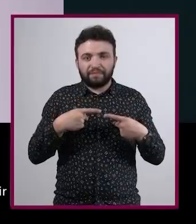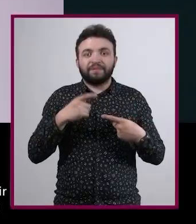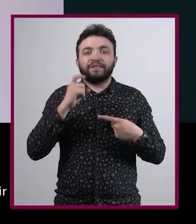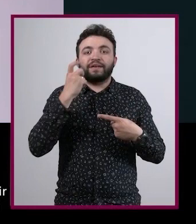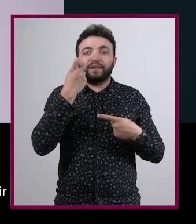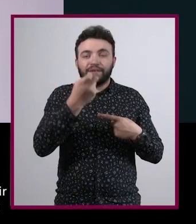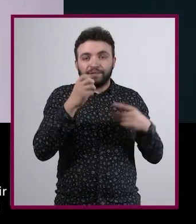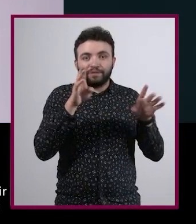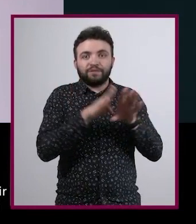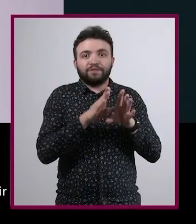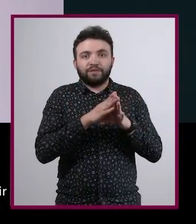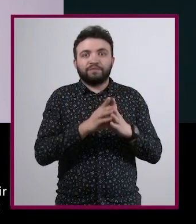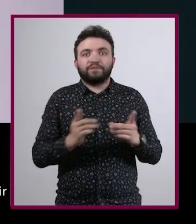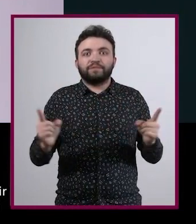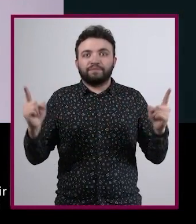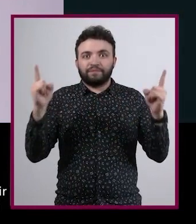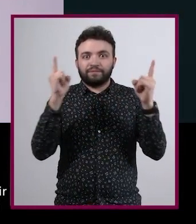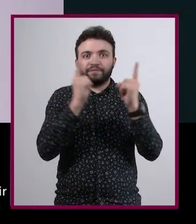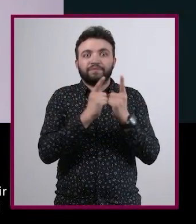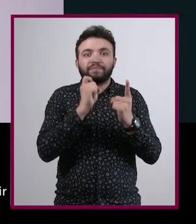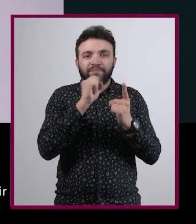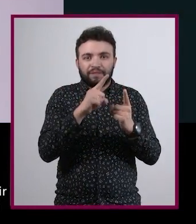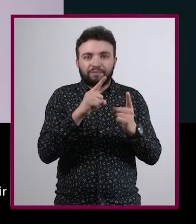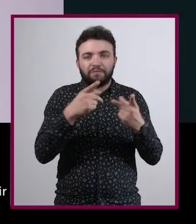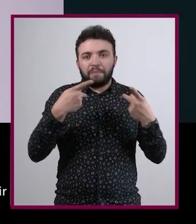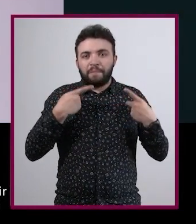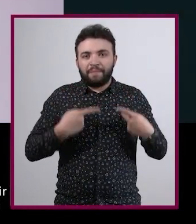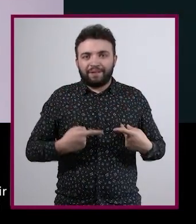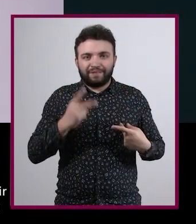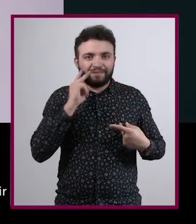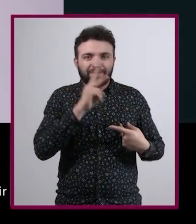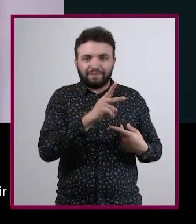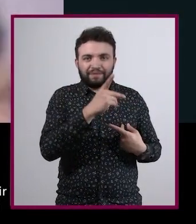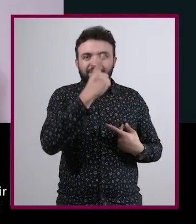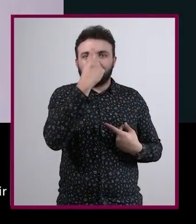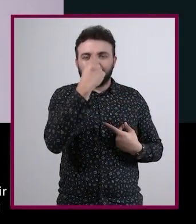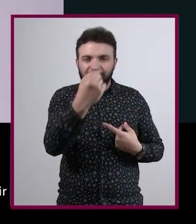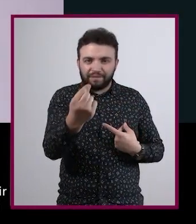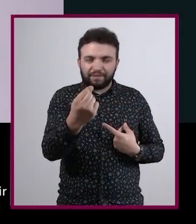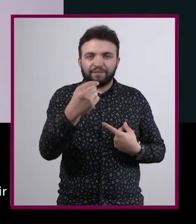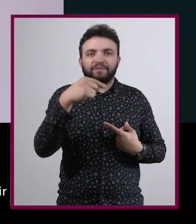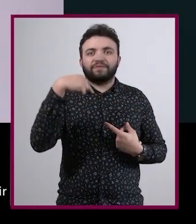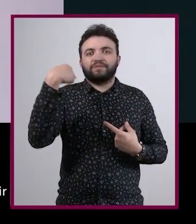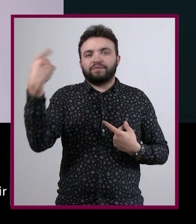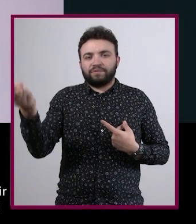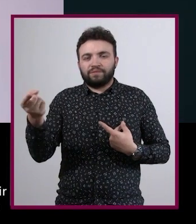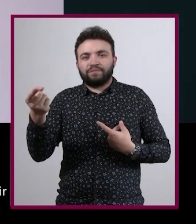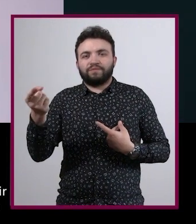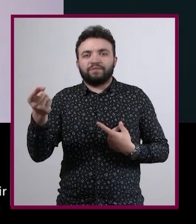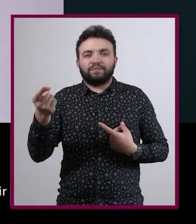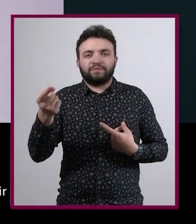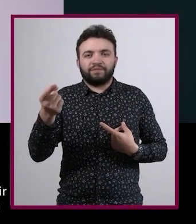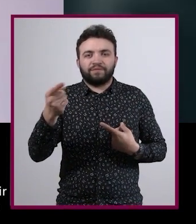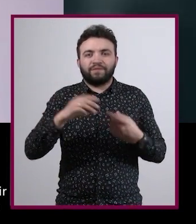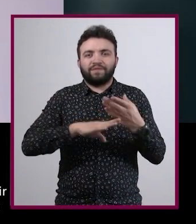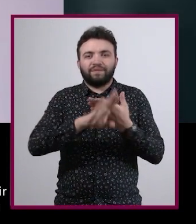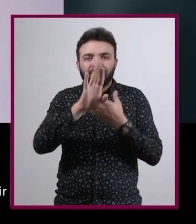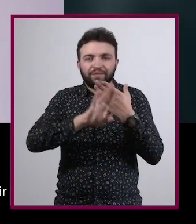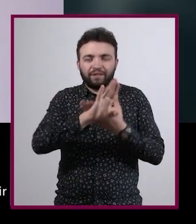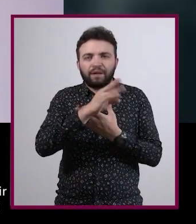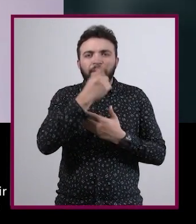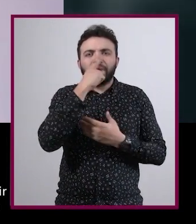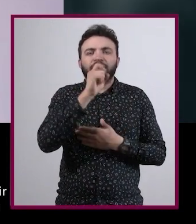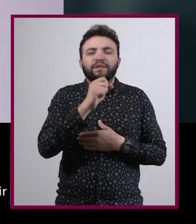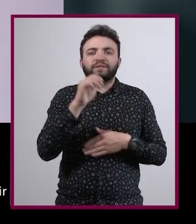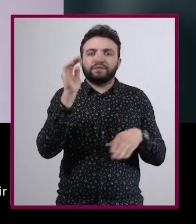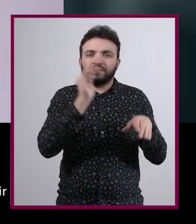en este paisaje devastado para reclamar no solamente la sobrevivencia,